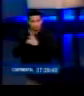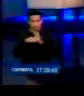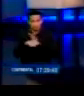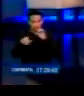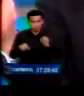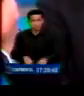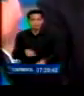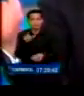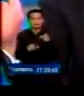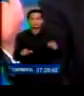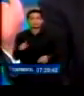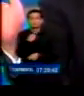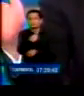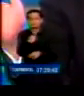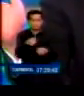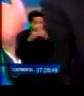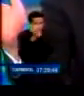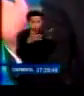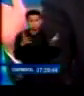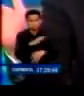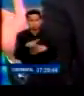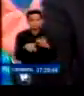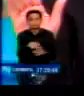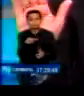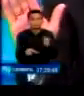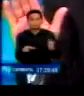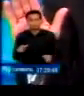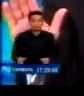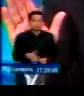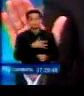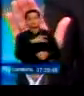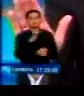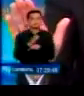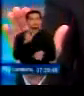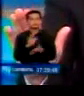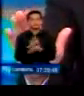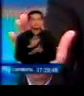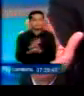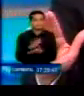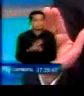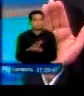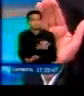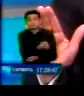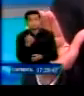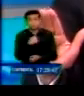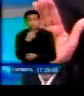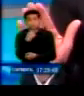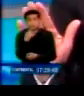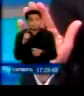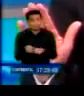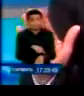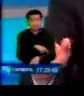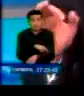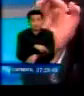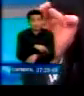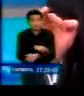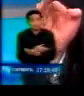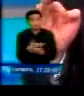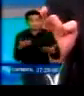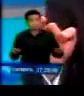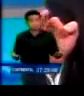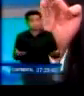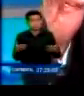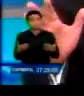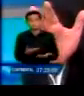dé un mensaje a la ciudadanía para efectos que la ciudadanía esté tranquila y, como decimos popular y coloquialmente,